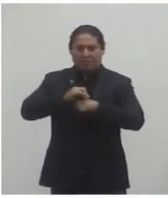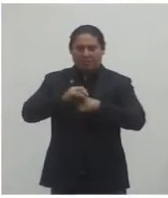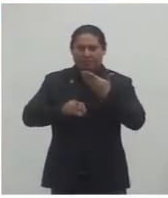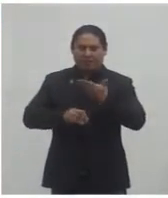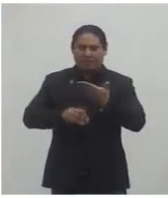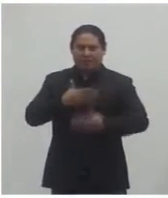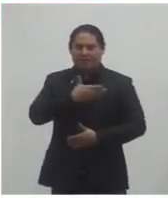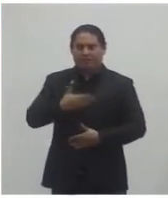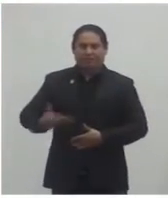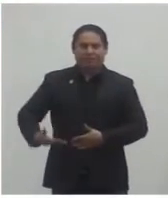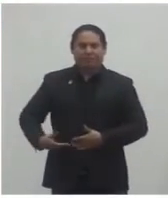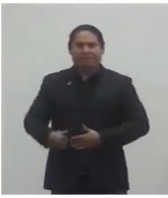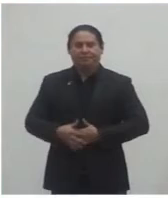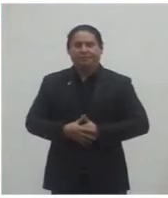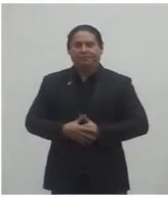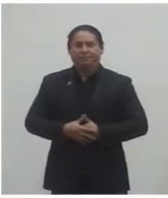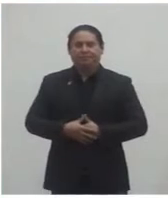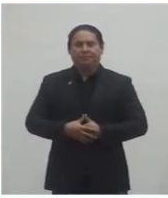presidencia.